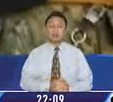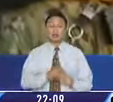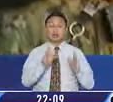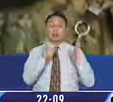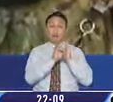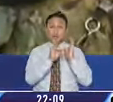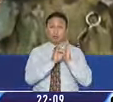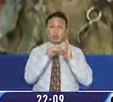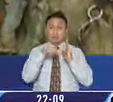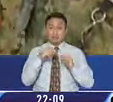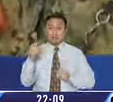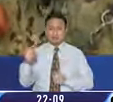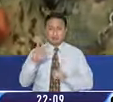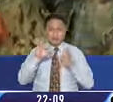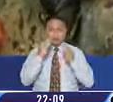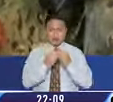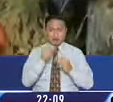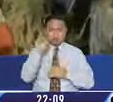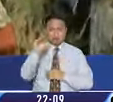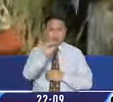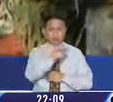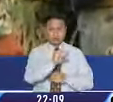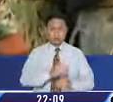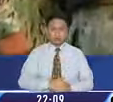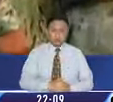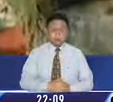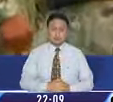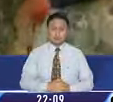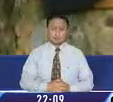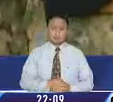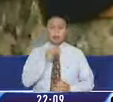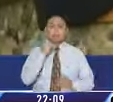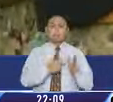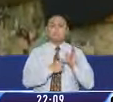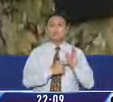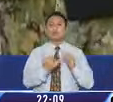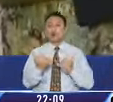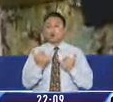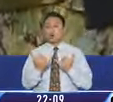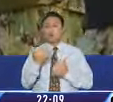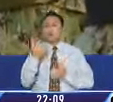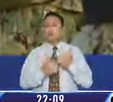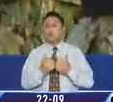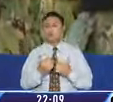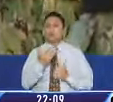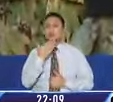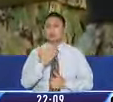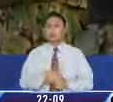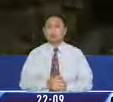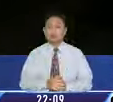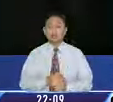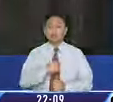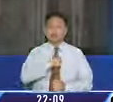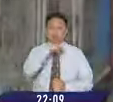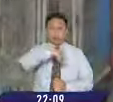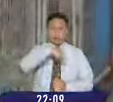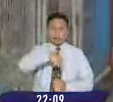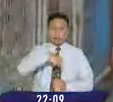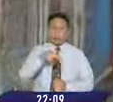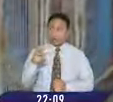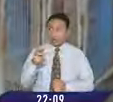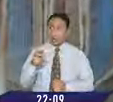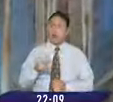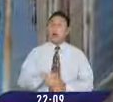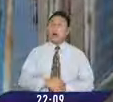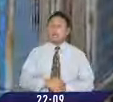están comunicándose con sus familiares, quienes pueden. Por ejemplo, los incidentes. No, yo me enteré aquí. Las